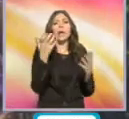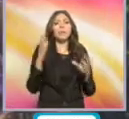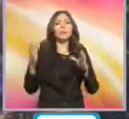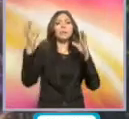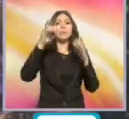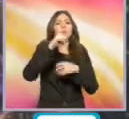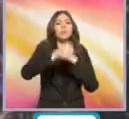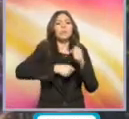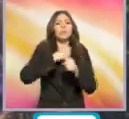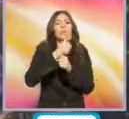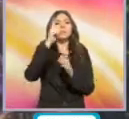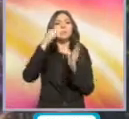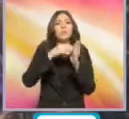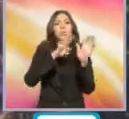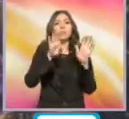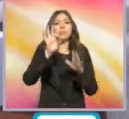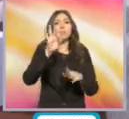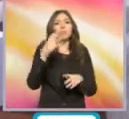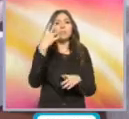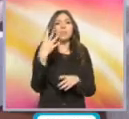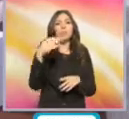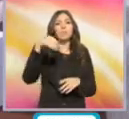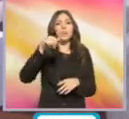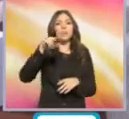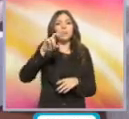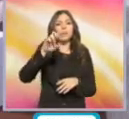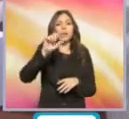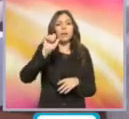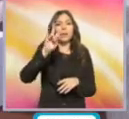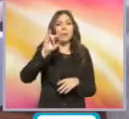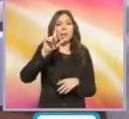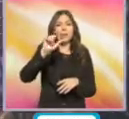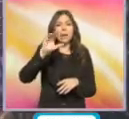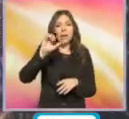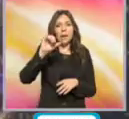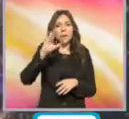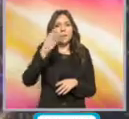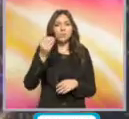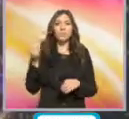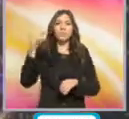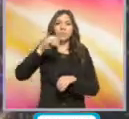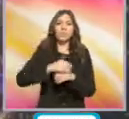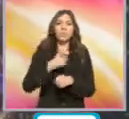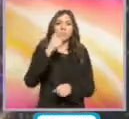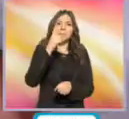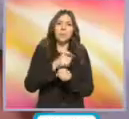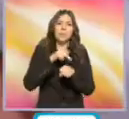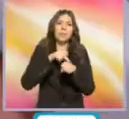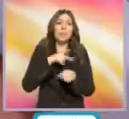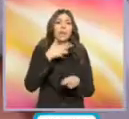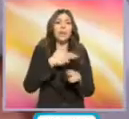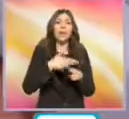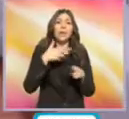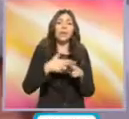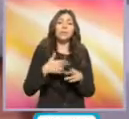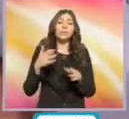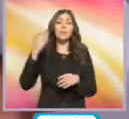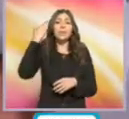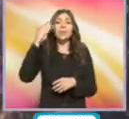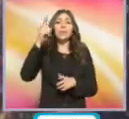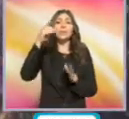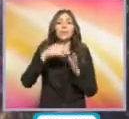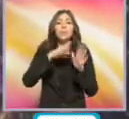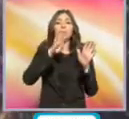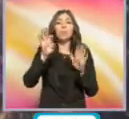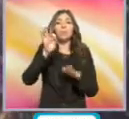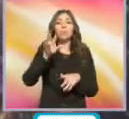monumento. En 1944, Manuel Ávila Camacho coloca la primera piedra. Pero, chistoso, hasta 1948 se lanza